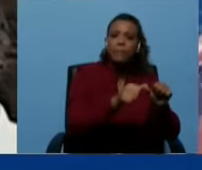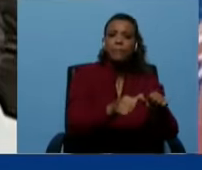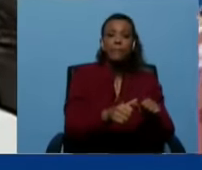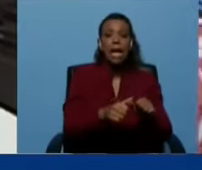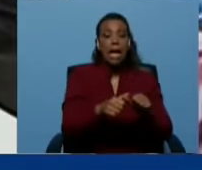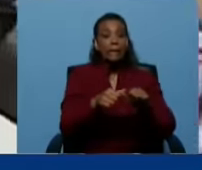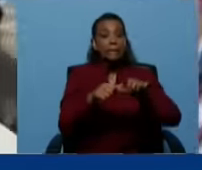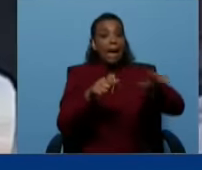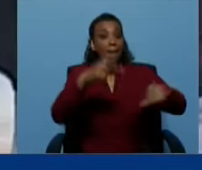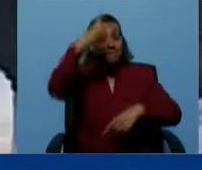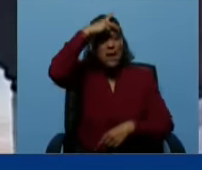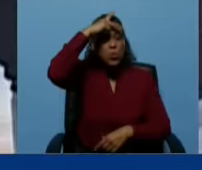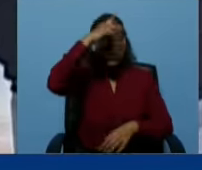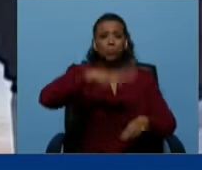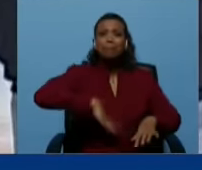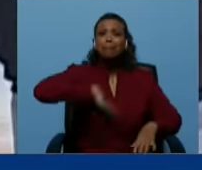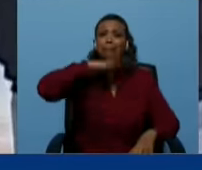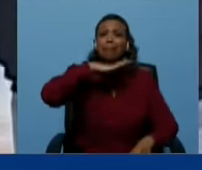Asediada Perú,